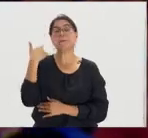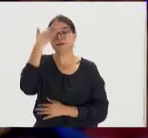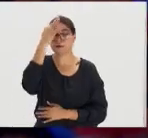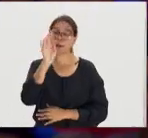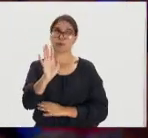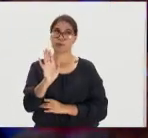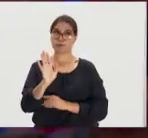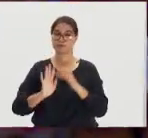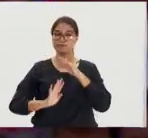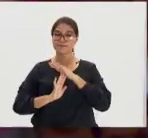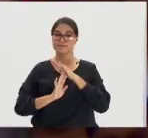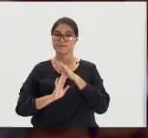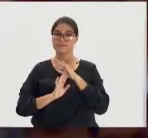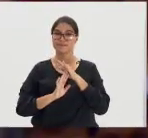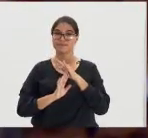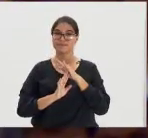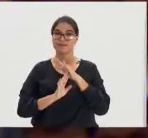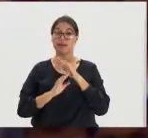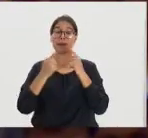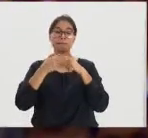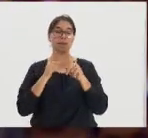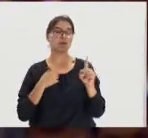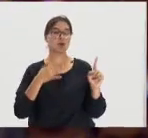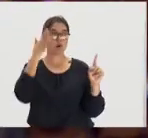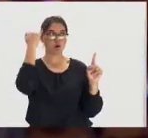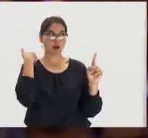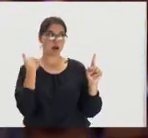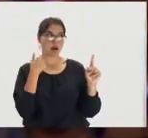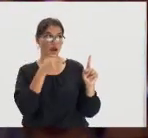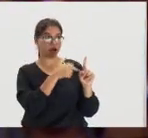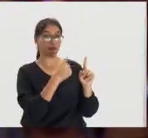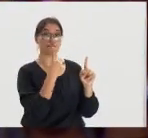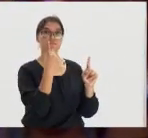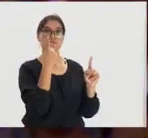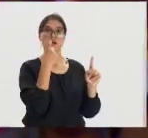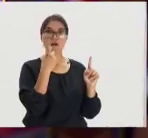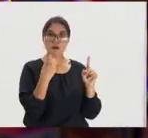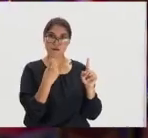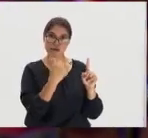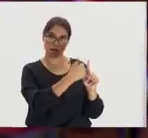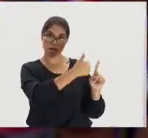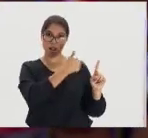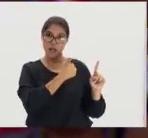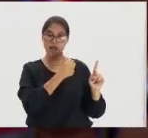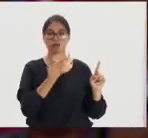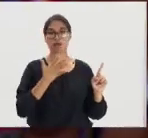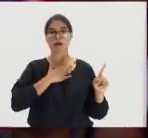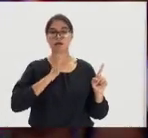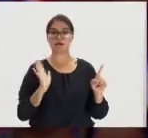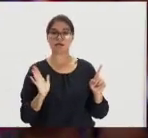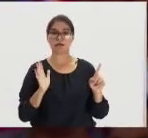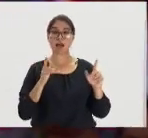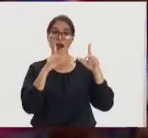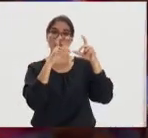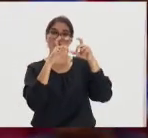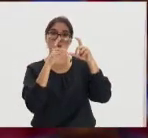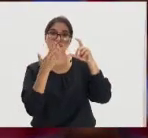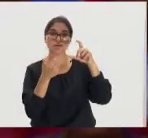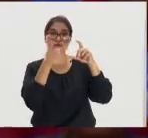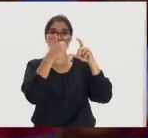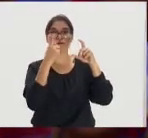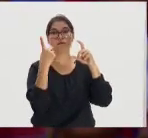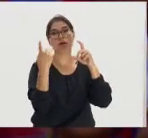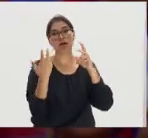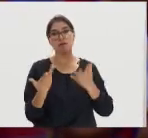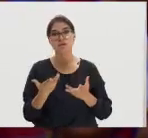la. Mira esta, no me dio like en la foto. ¿Qué me importa?